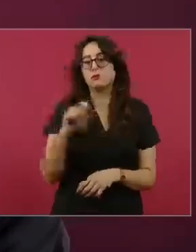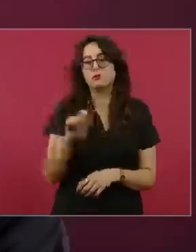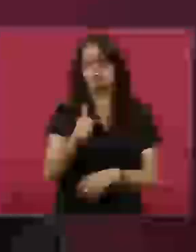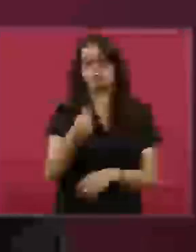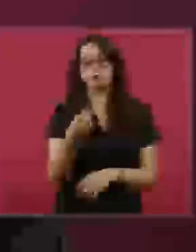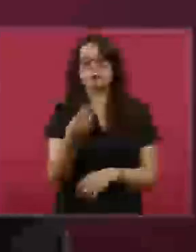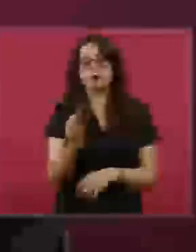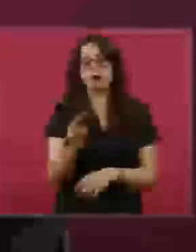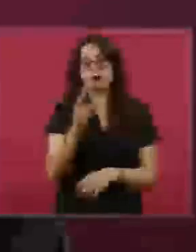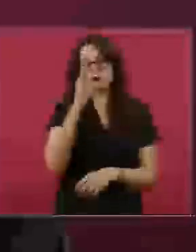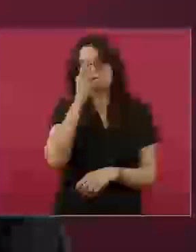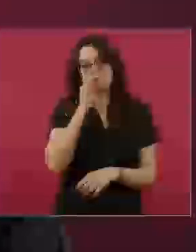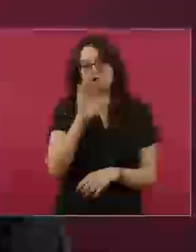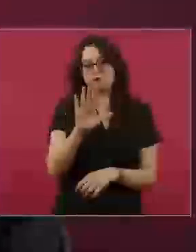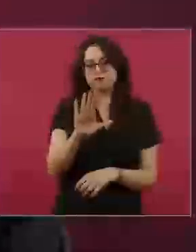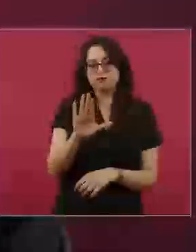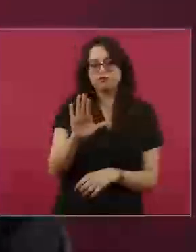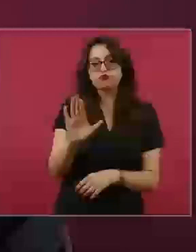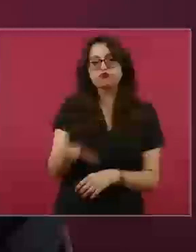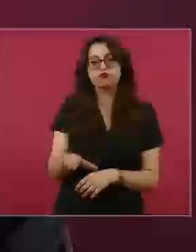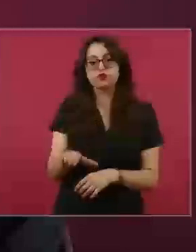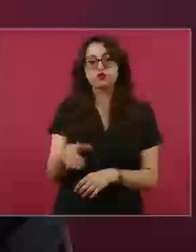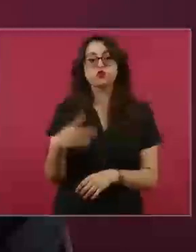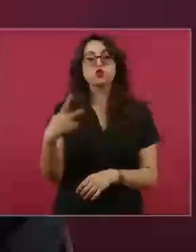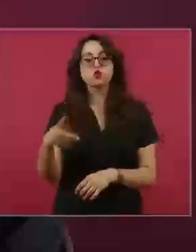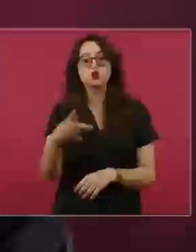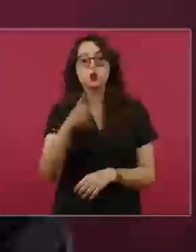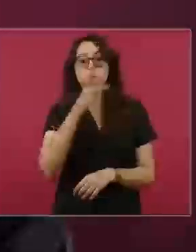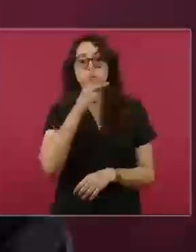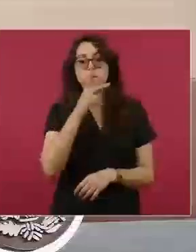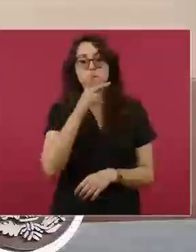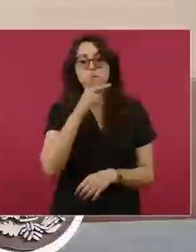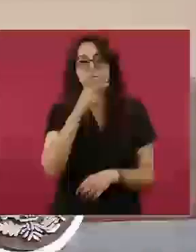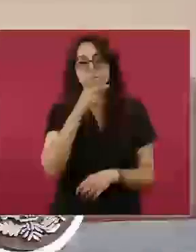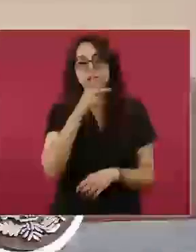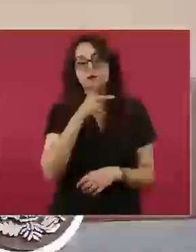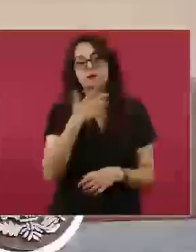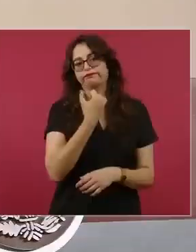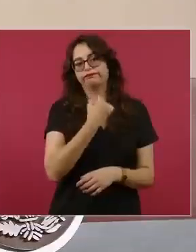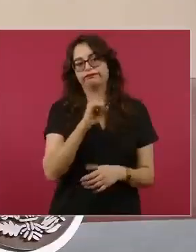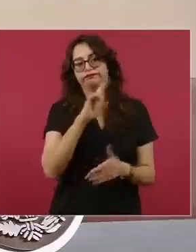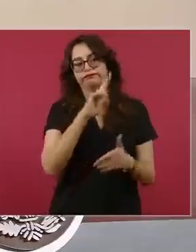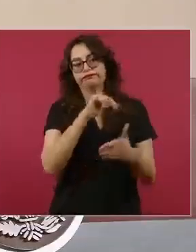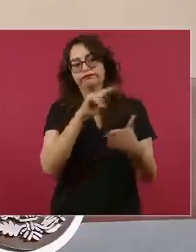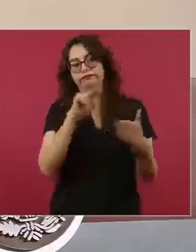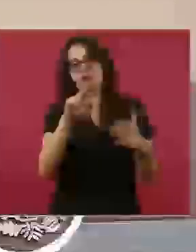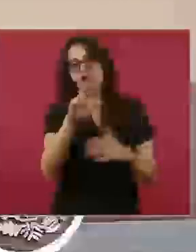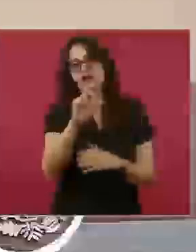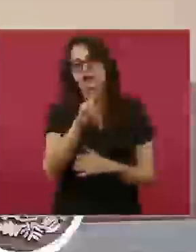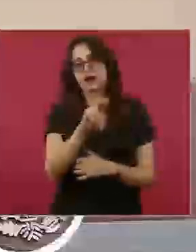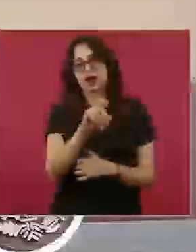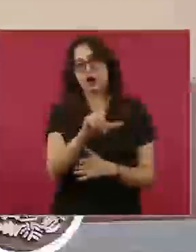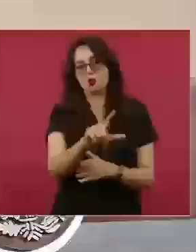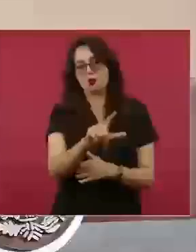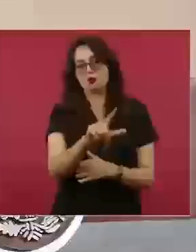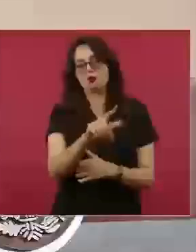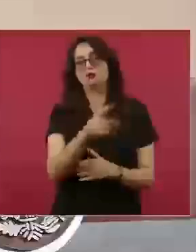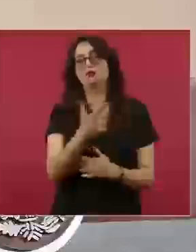mayo, hija, por cierto, del gran pintor mexicano Raúl Anguiano. Y el 24 de